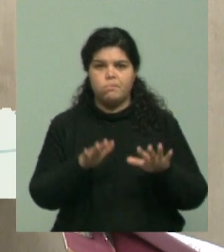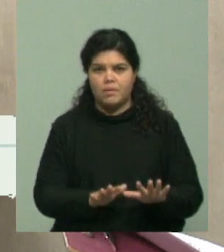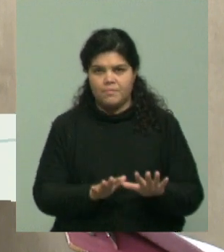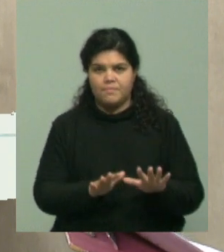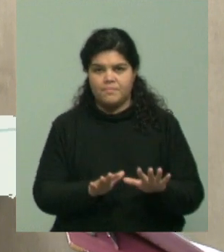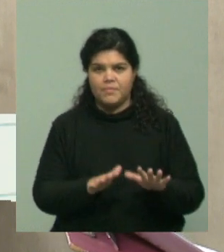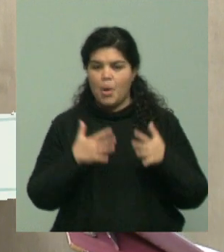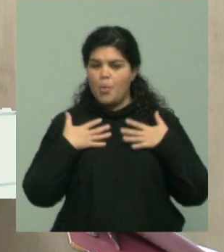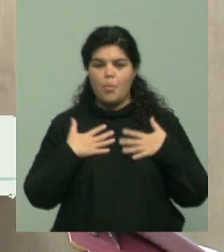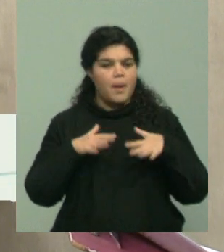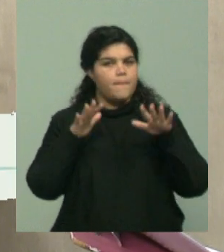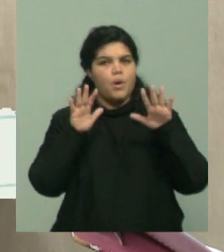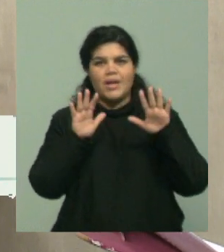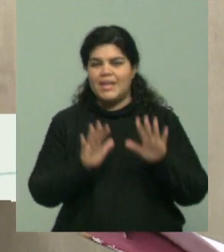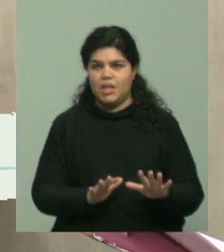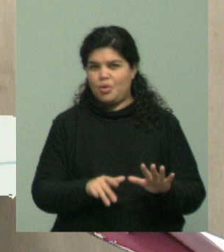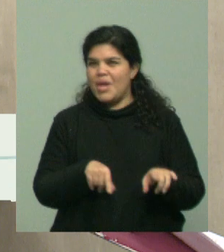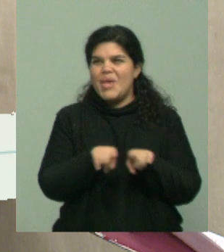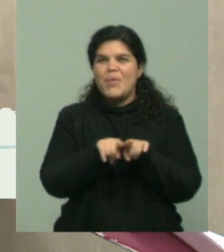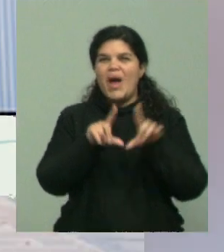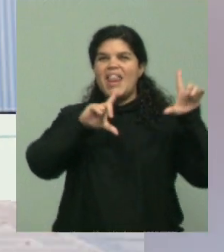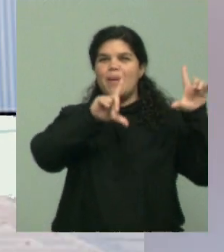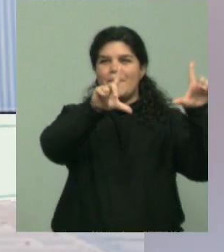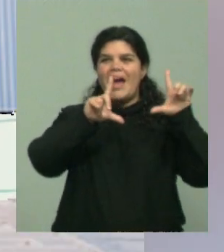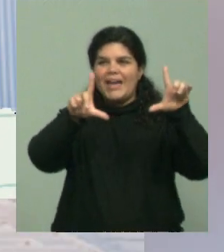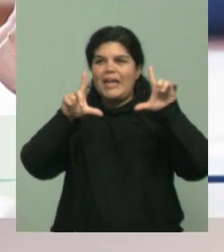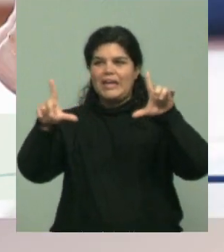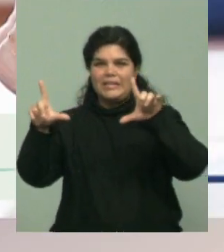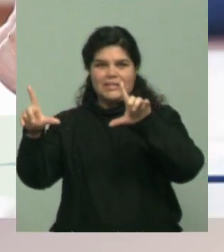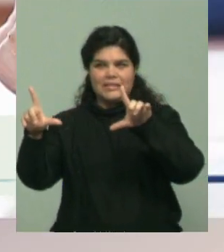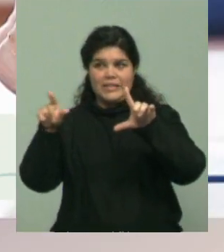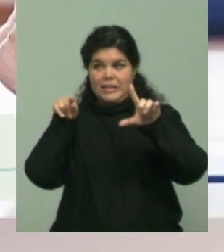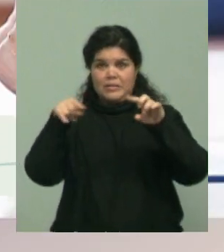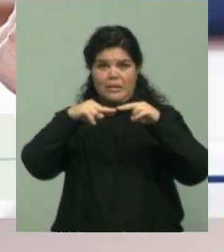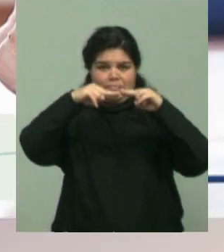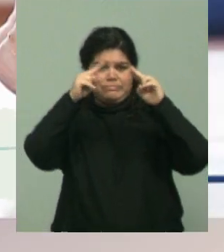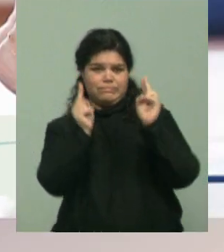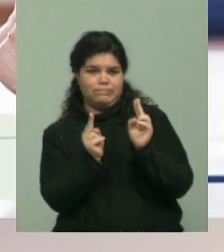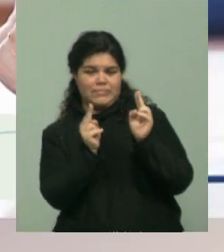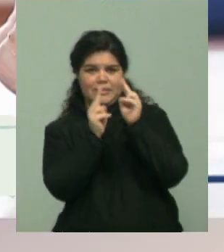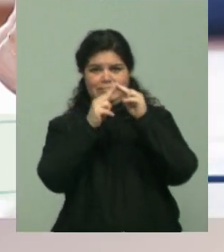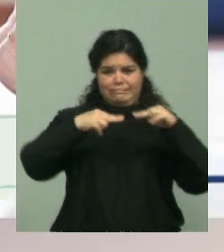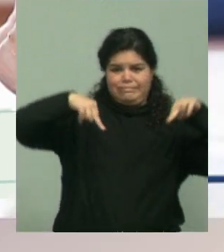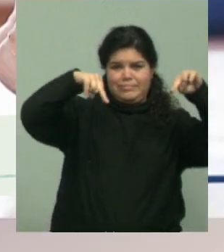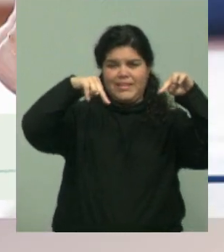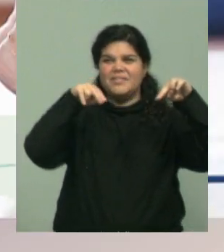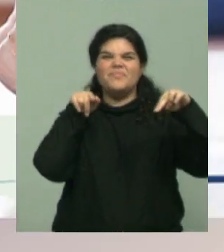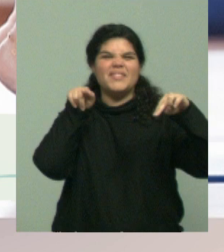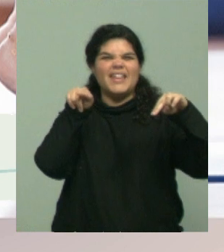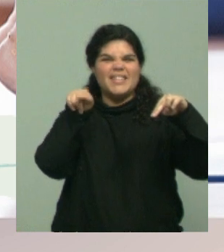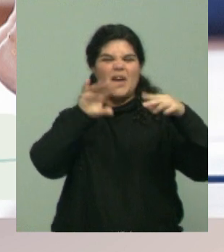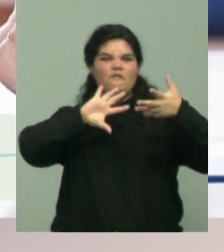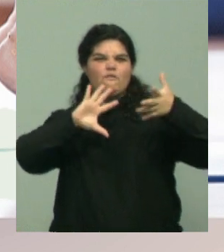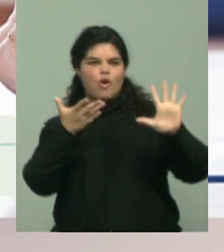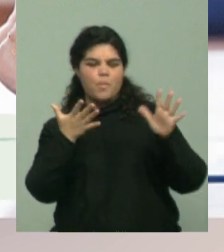Nosotros hacemos esas posturas que están viendo de repente por ahí que salen en imagen, sí. Se llaman asanas, que son